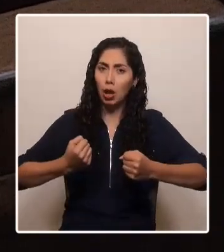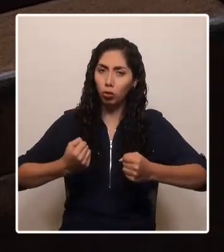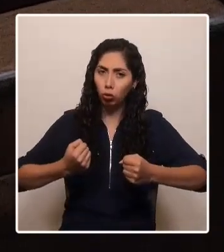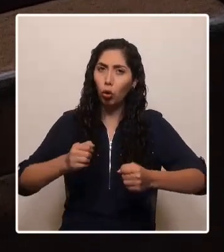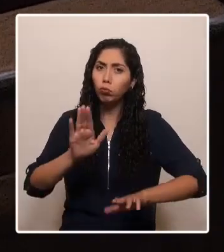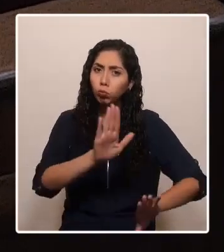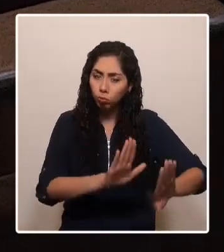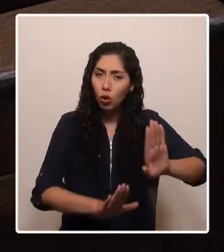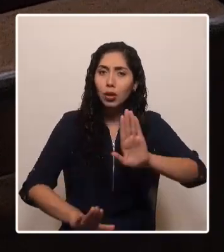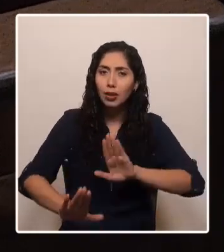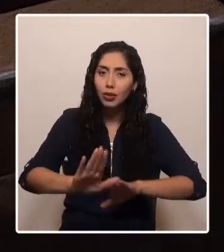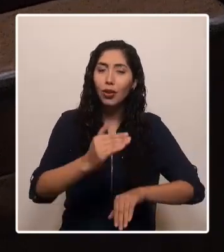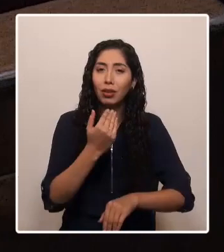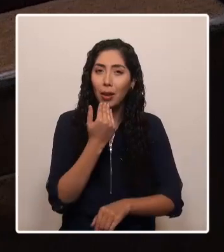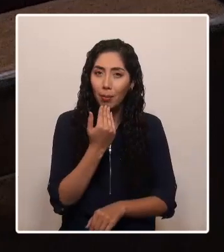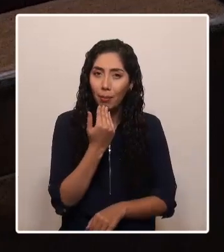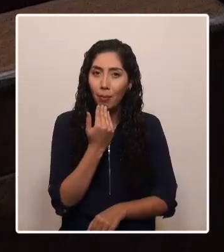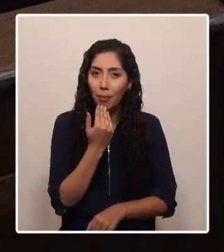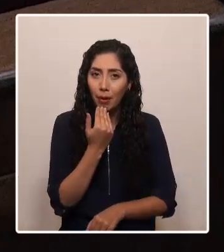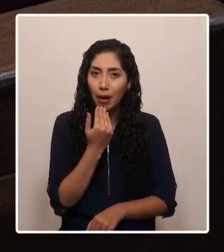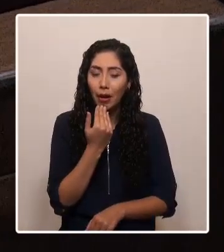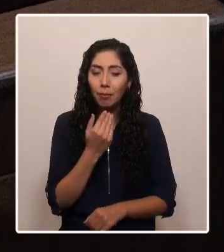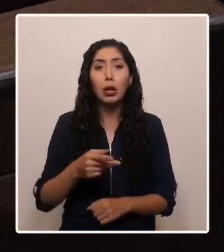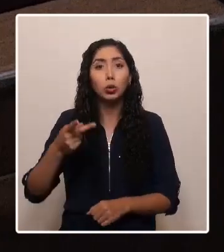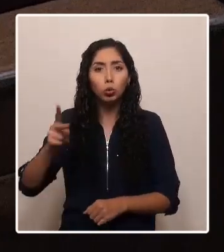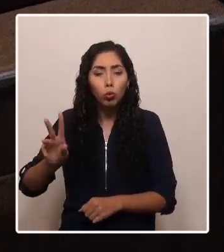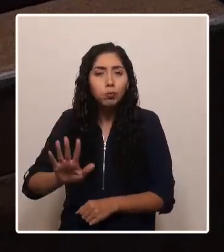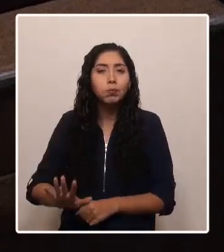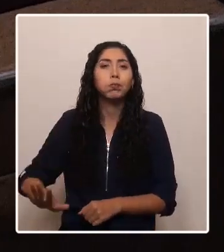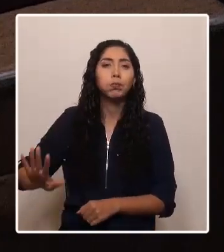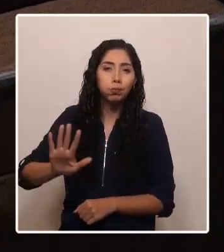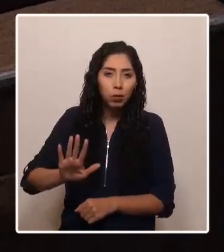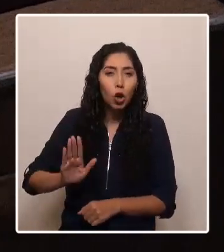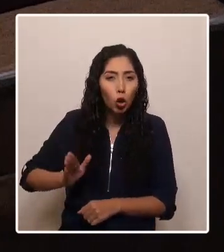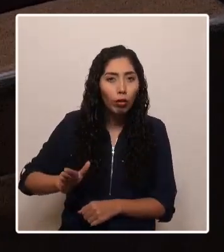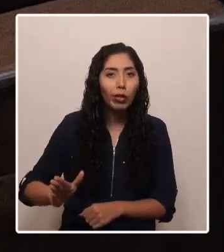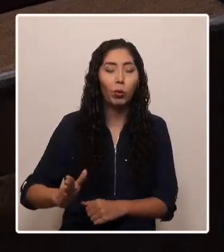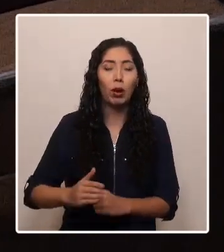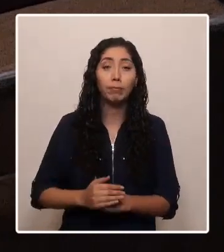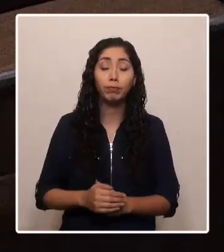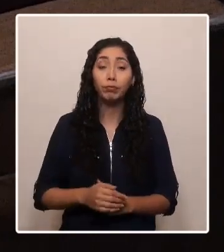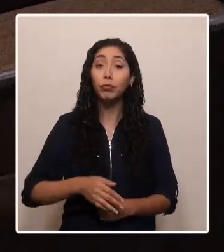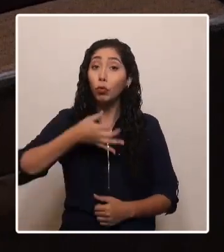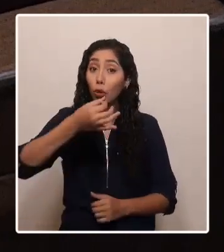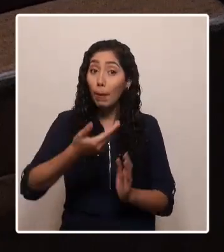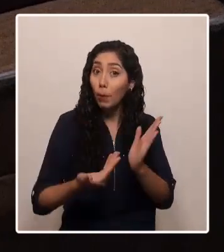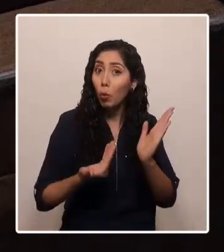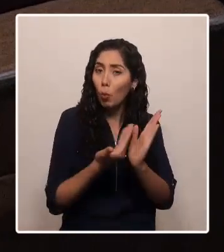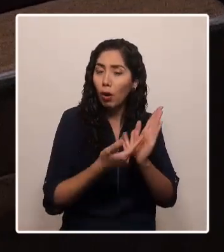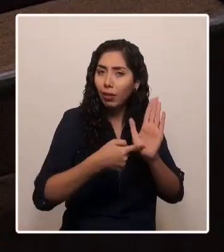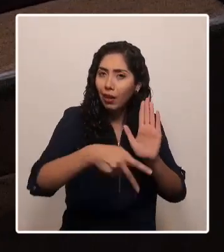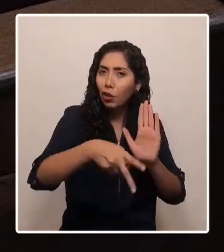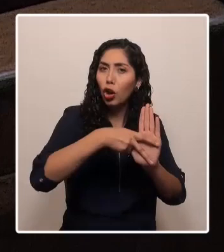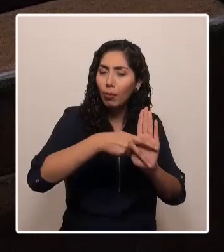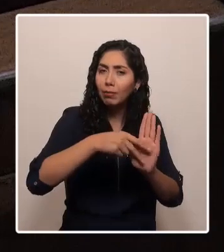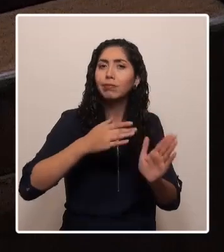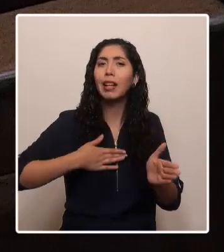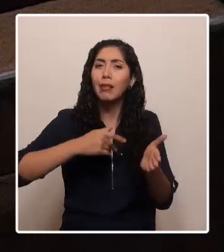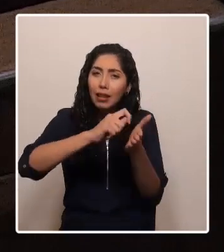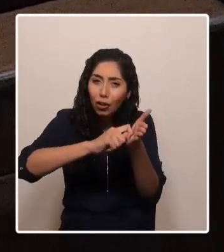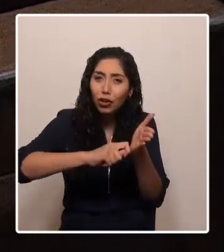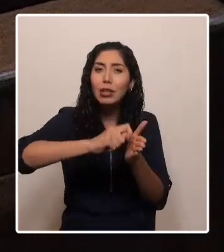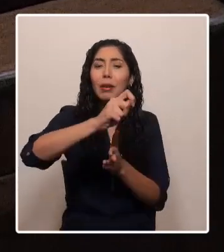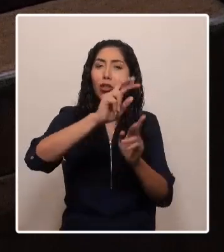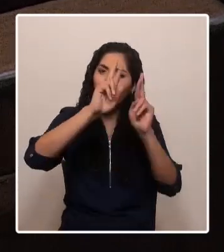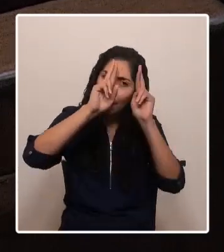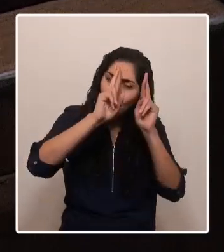protección, resguardo para su conservación. Quiero contarles que esta propuesta de norma busca el reconocimiento, la valoración, el respeto de quienes tienen